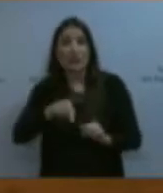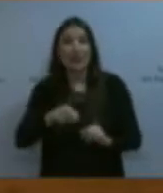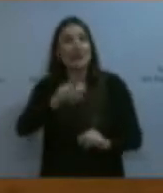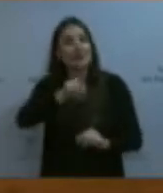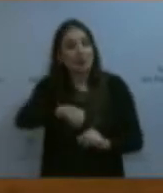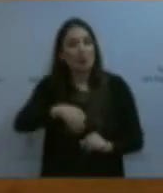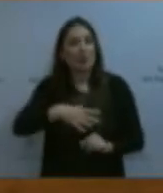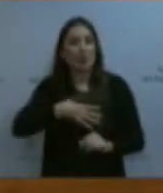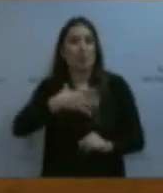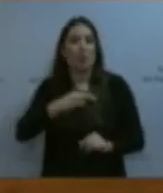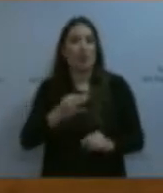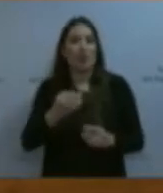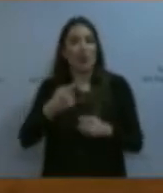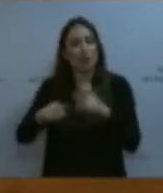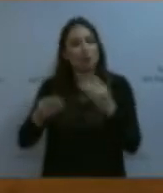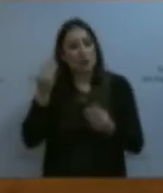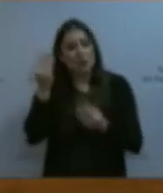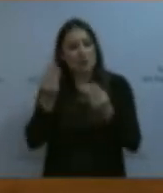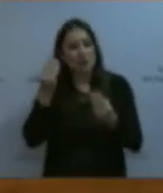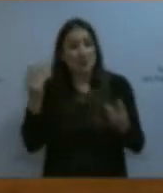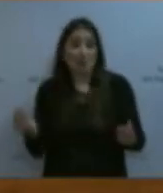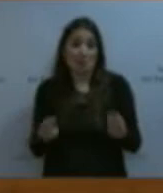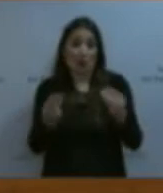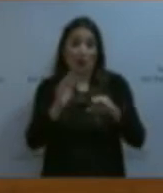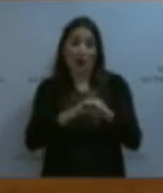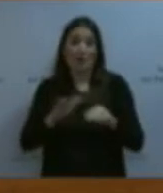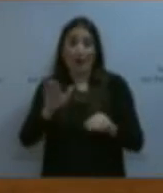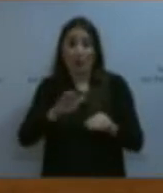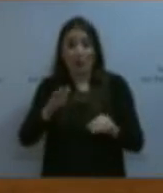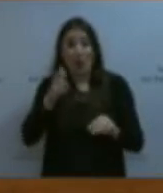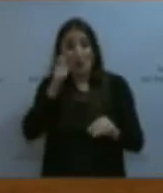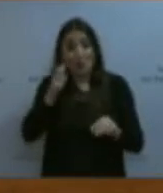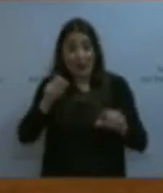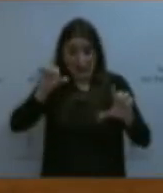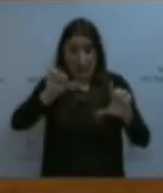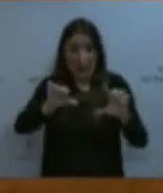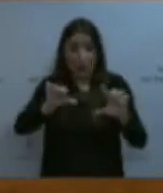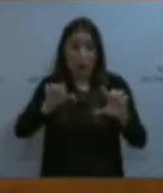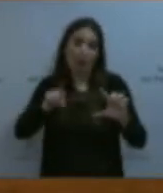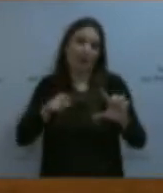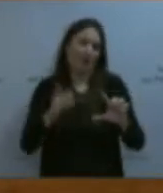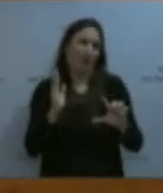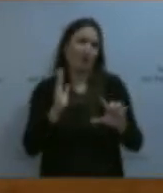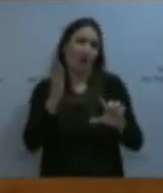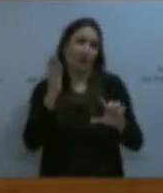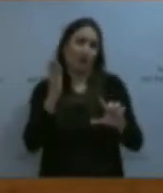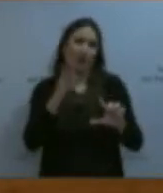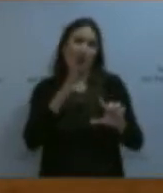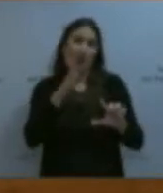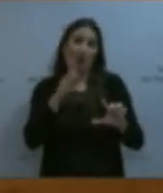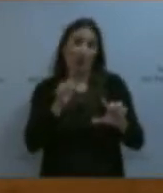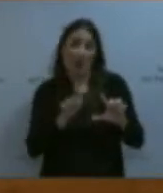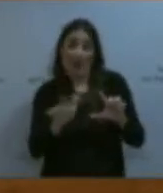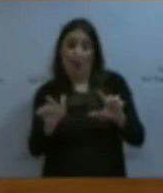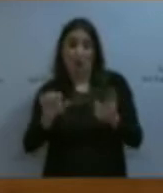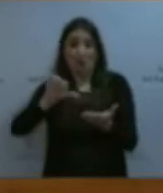también podrían plantearse determinadas mejoras para que las zonas rurales del centro, que al final son las más perjudicadas porque son las más distantes y son